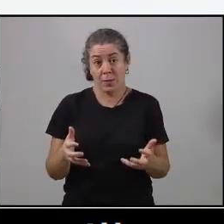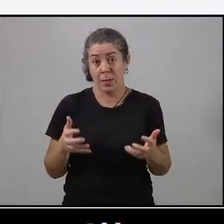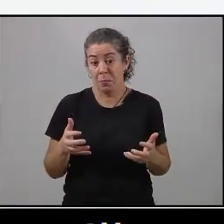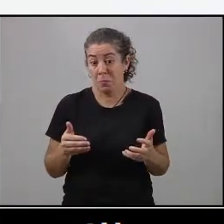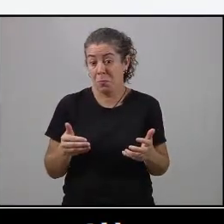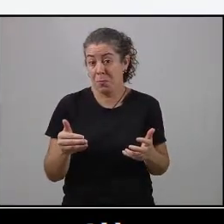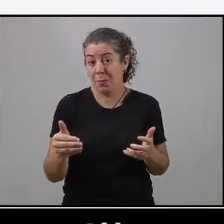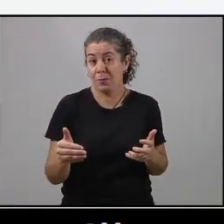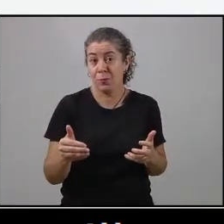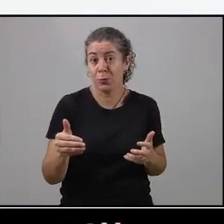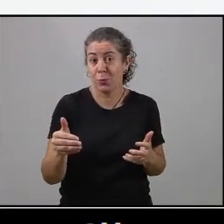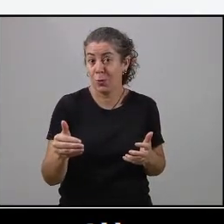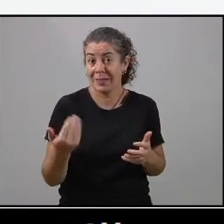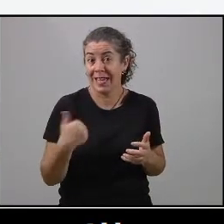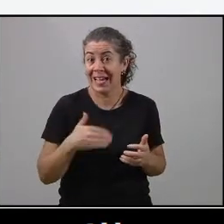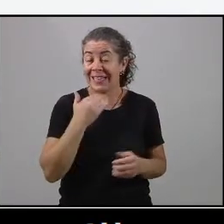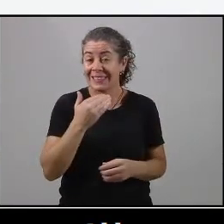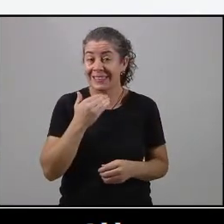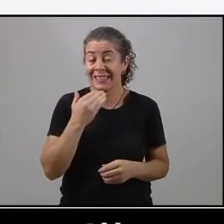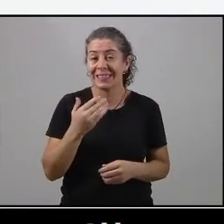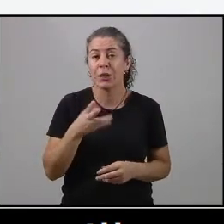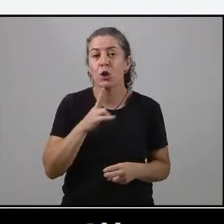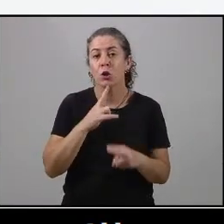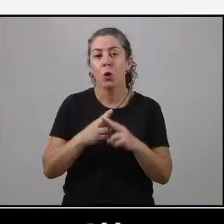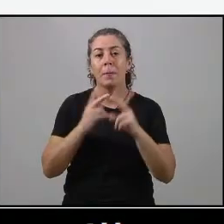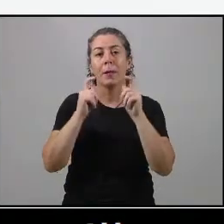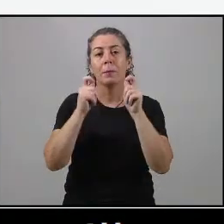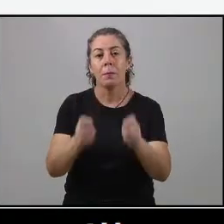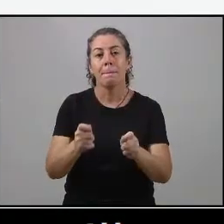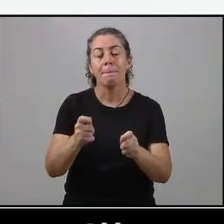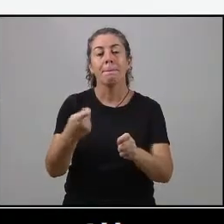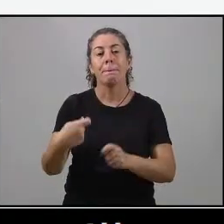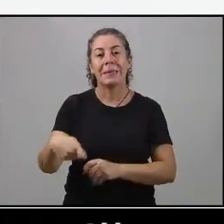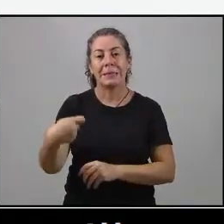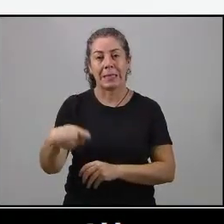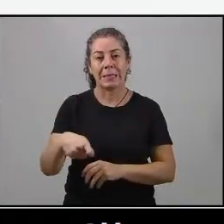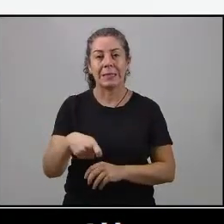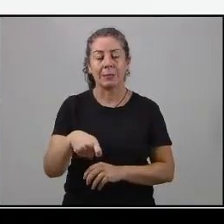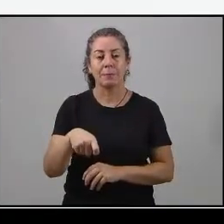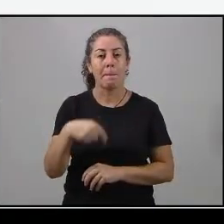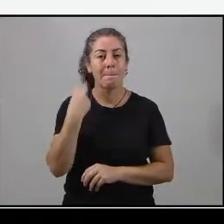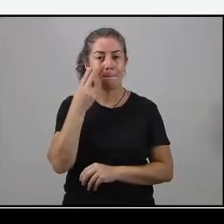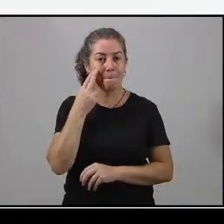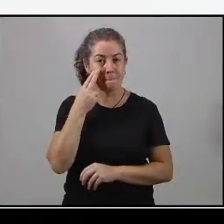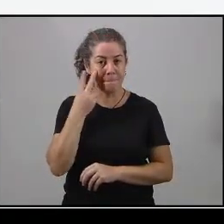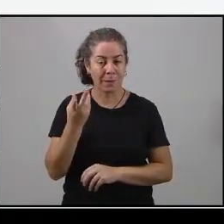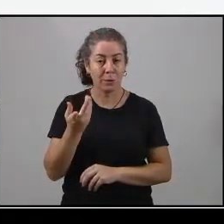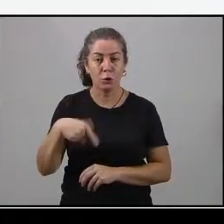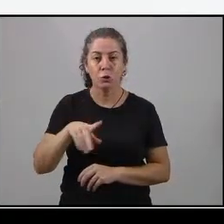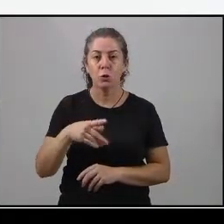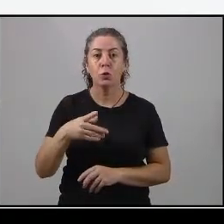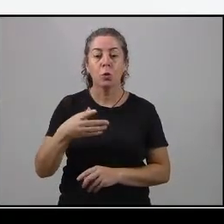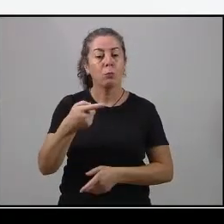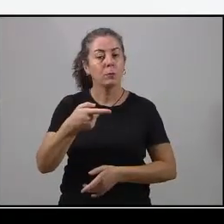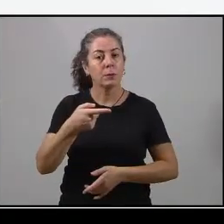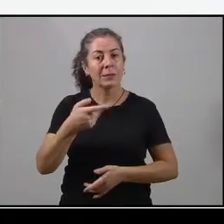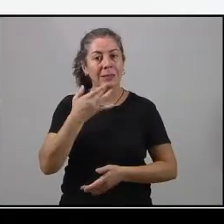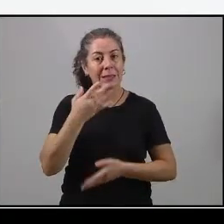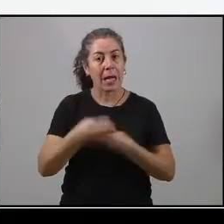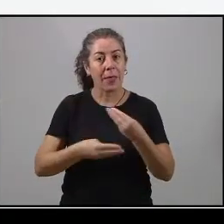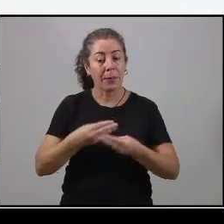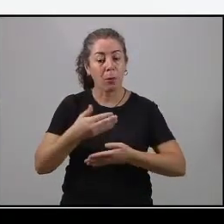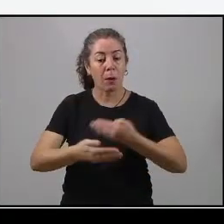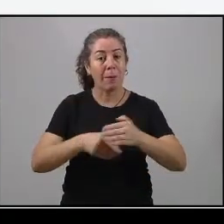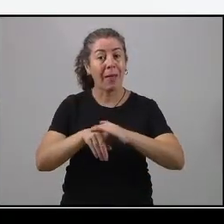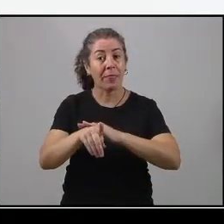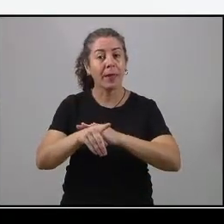pronto todos los extremeños, pues lleve el nombre del presidente. Le iremos detallando cada una de estas actuaciones a medida que